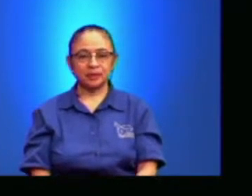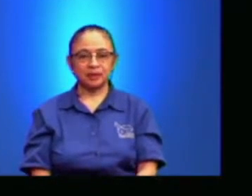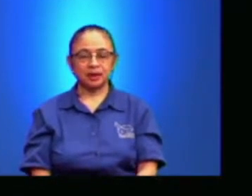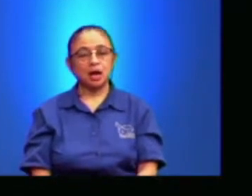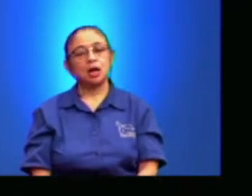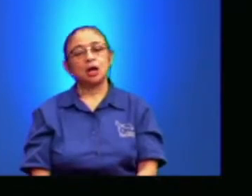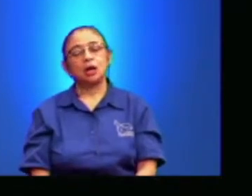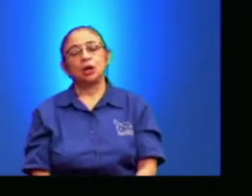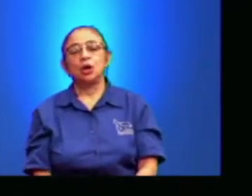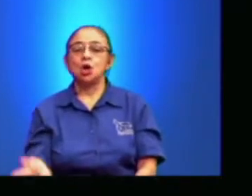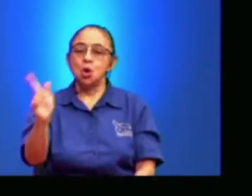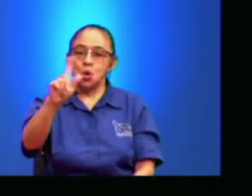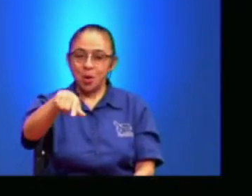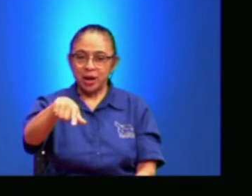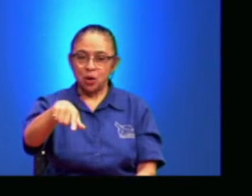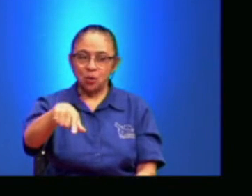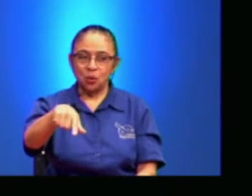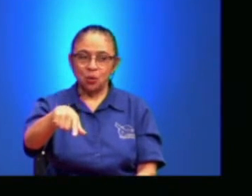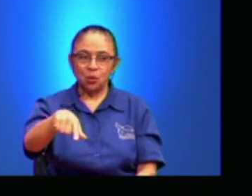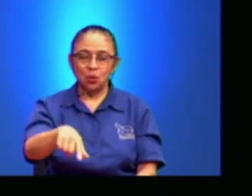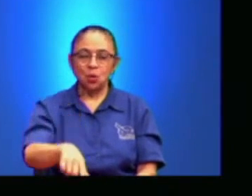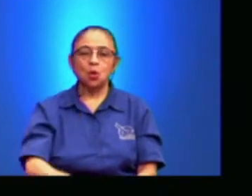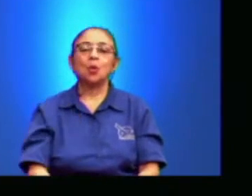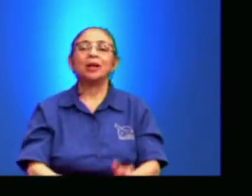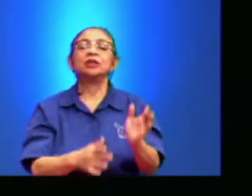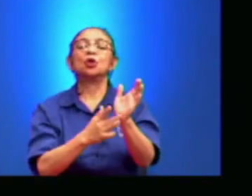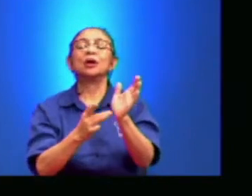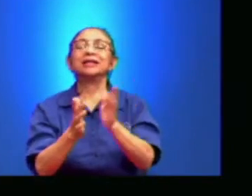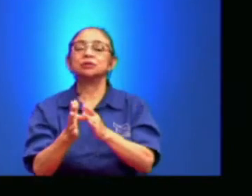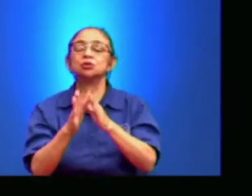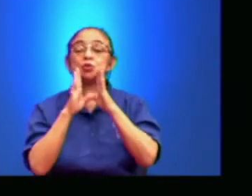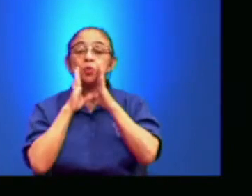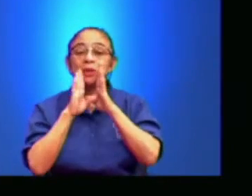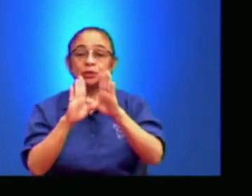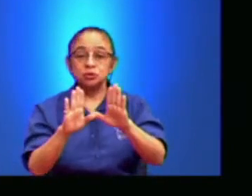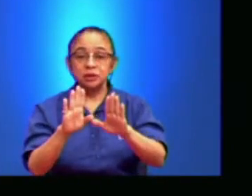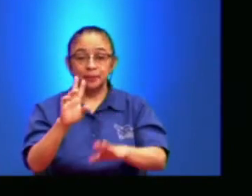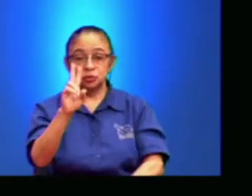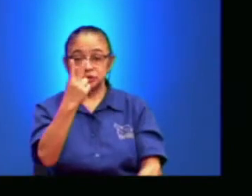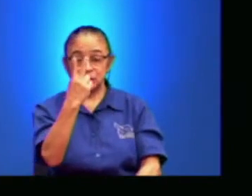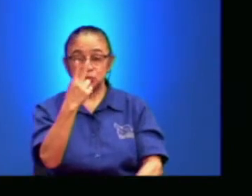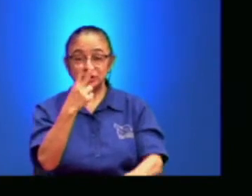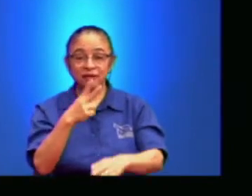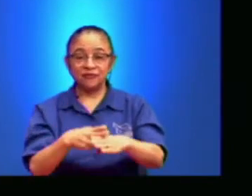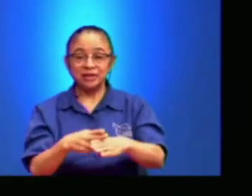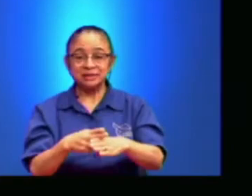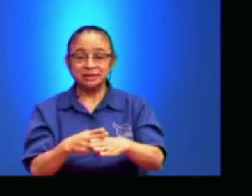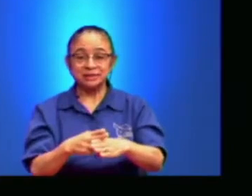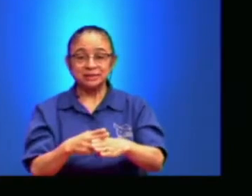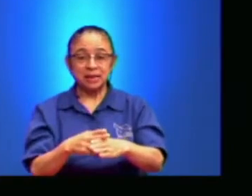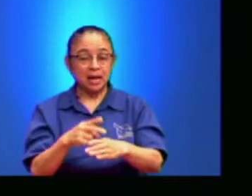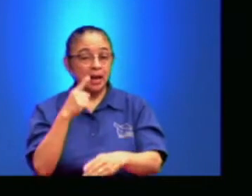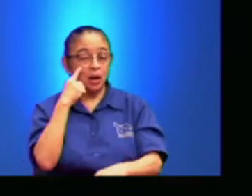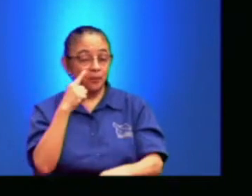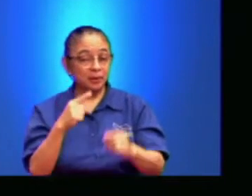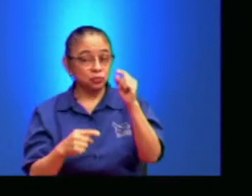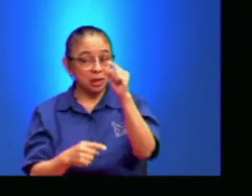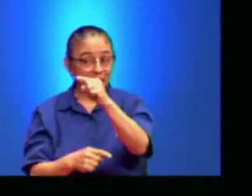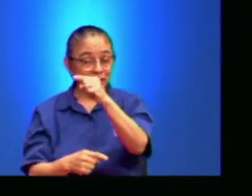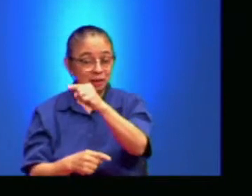luego cuando jesús anuncia su muerte por segunda vez en marcos 9